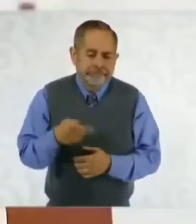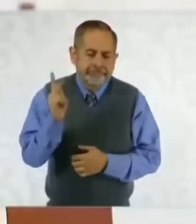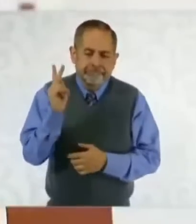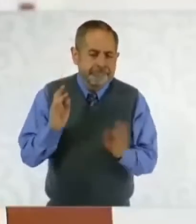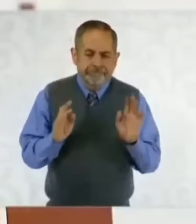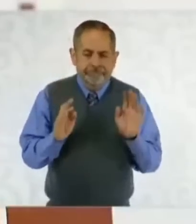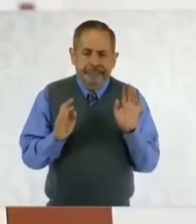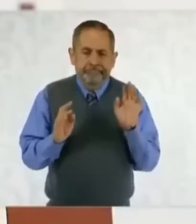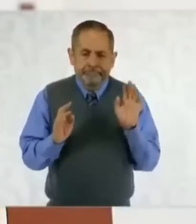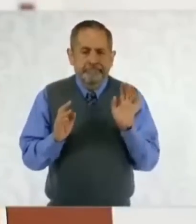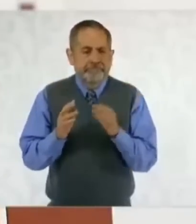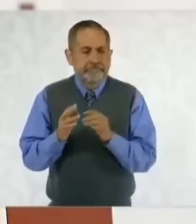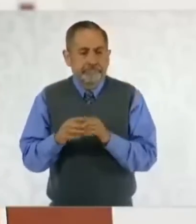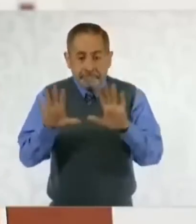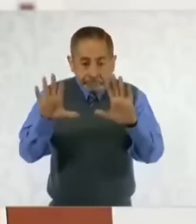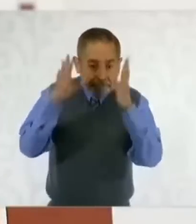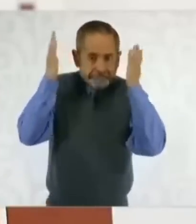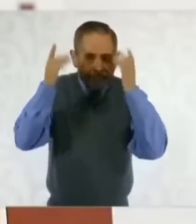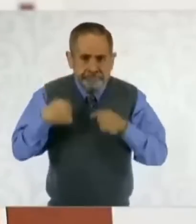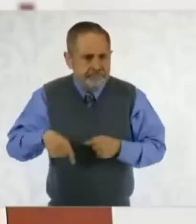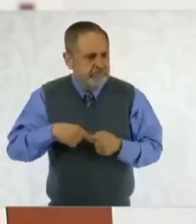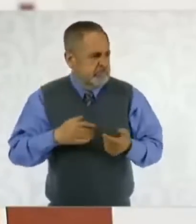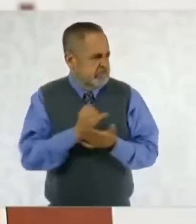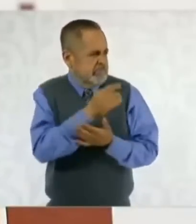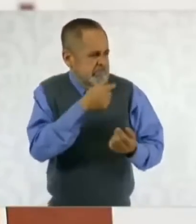nos adelantemos. Ahora,